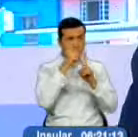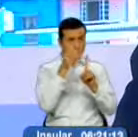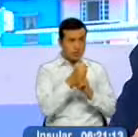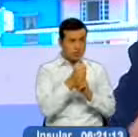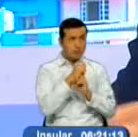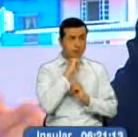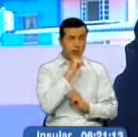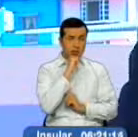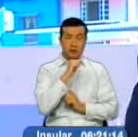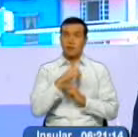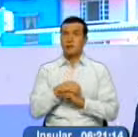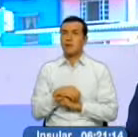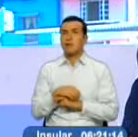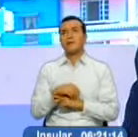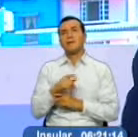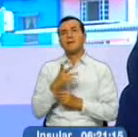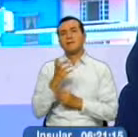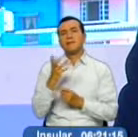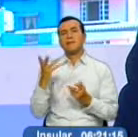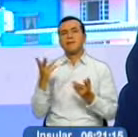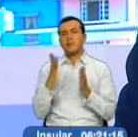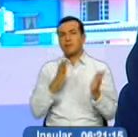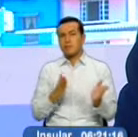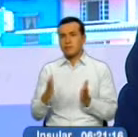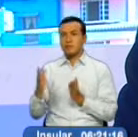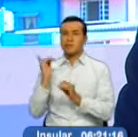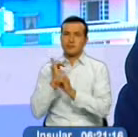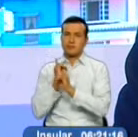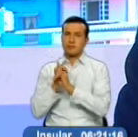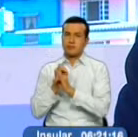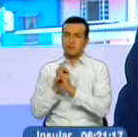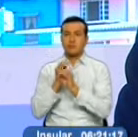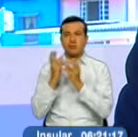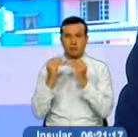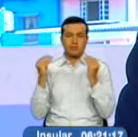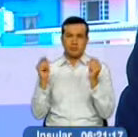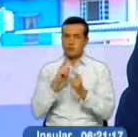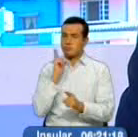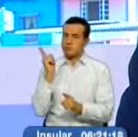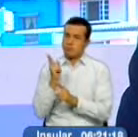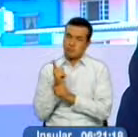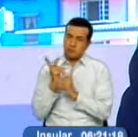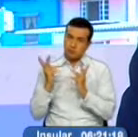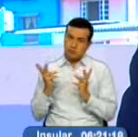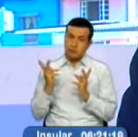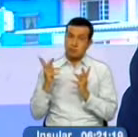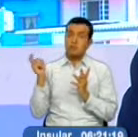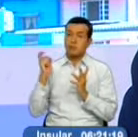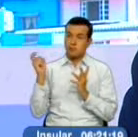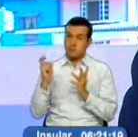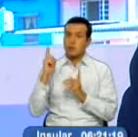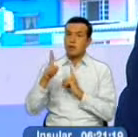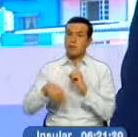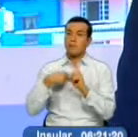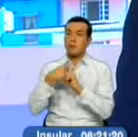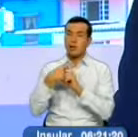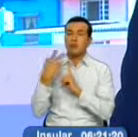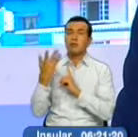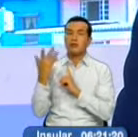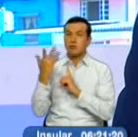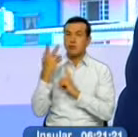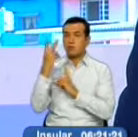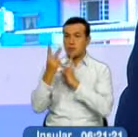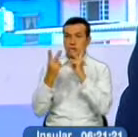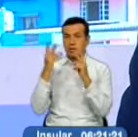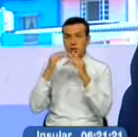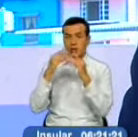Me parece que hay un intento de reorganización institucional muy importante, digamos, que tiene que también complementarse con las visitas